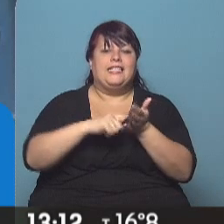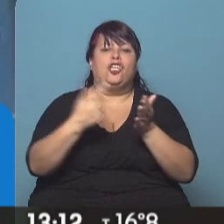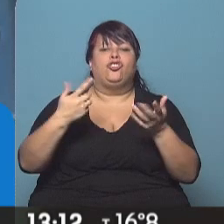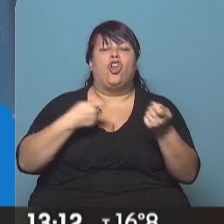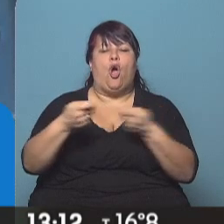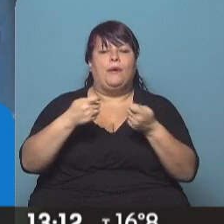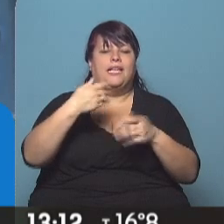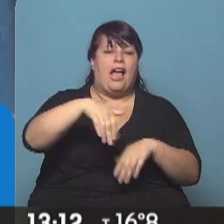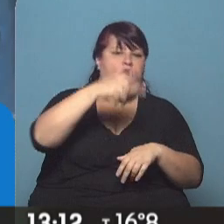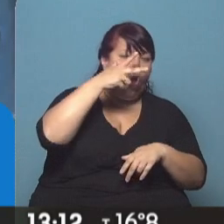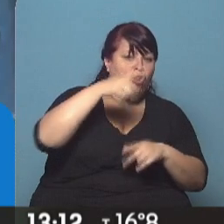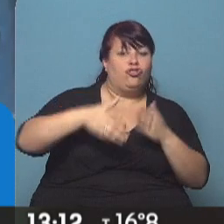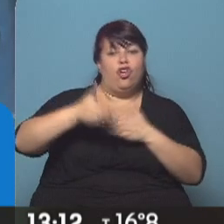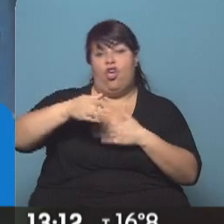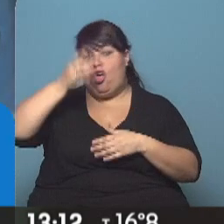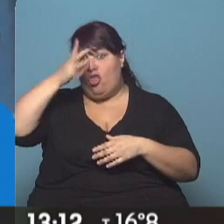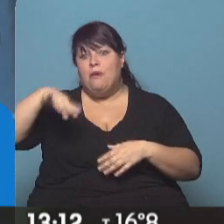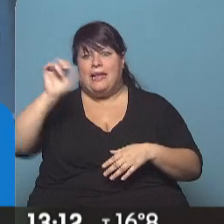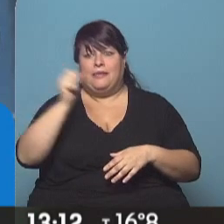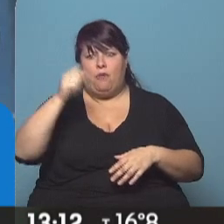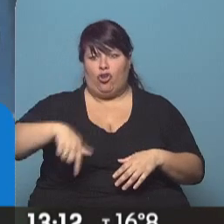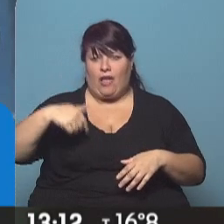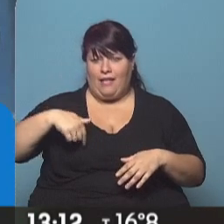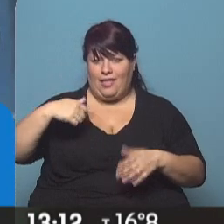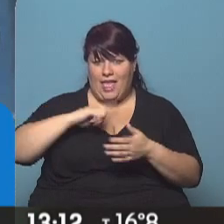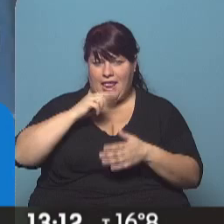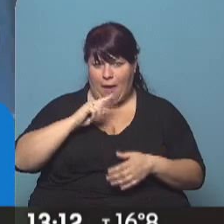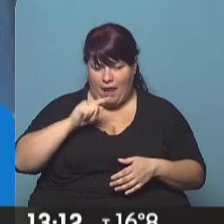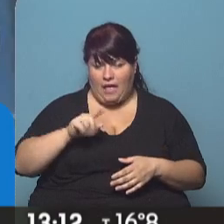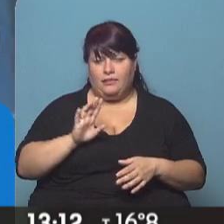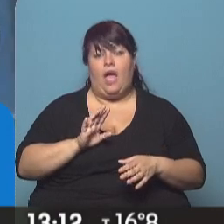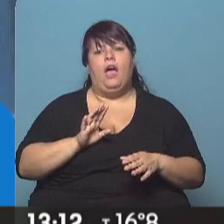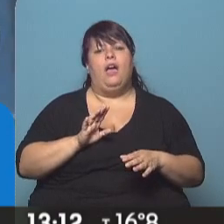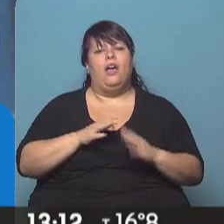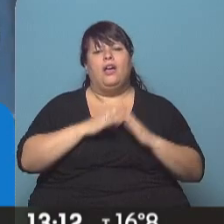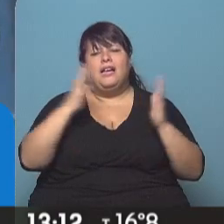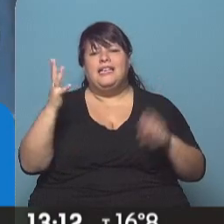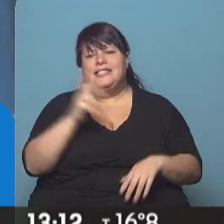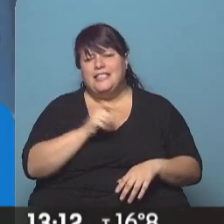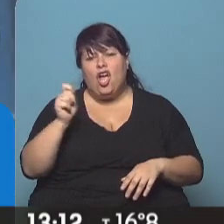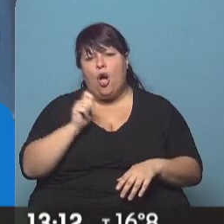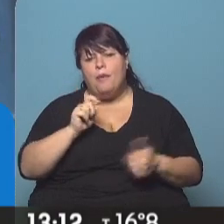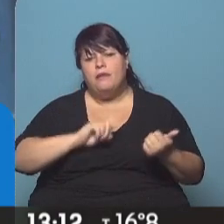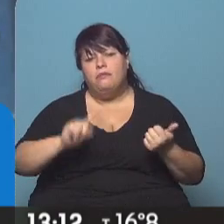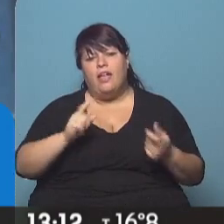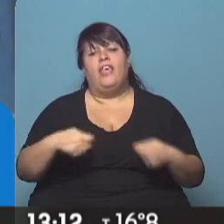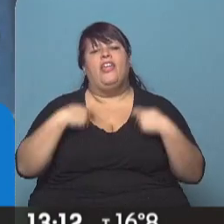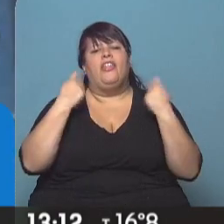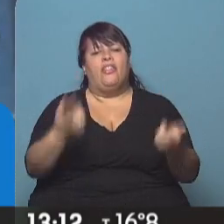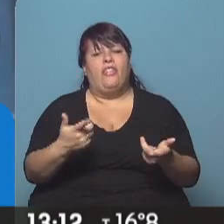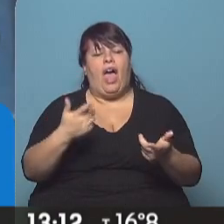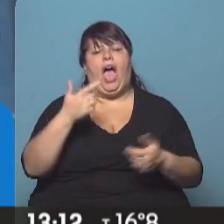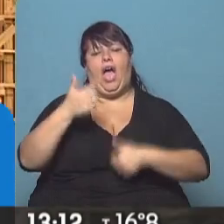de casi 8 y calle 11 que son los más importantes nuestra ciudad y tardamos cinco meses en otorgar y me